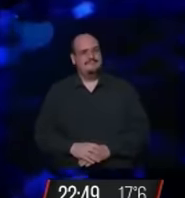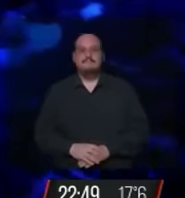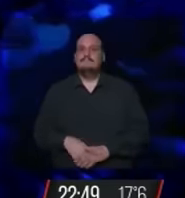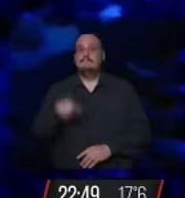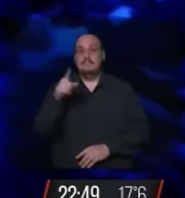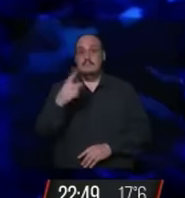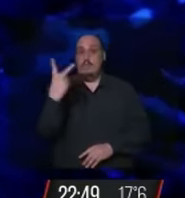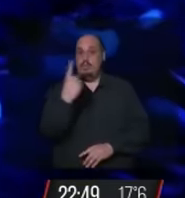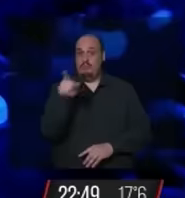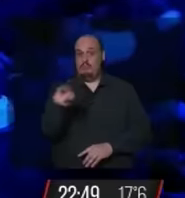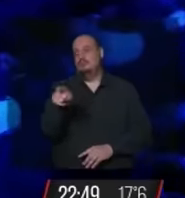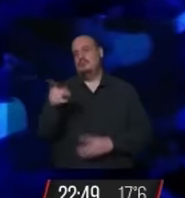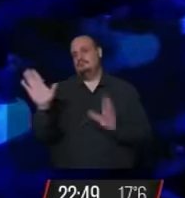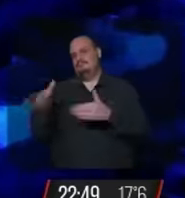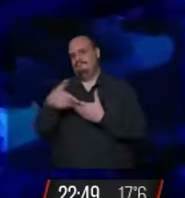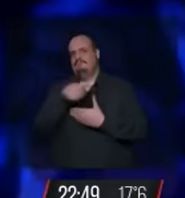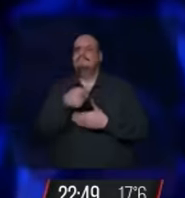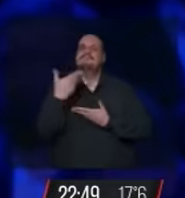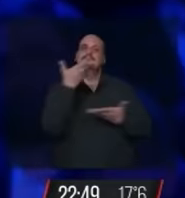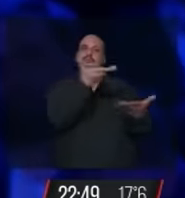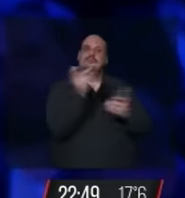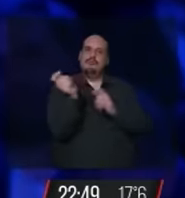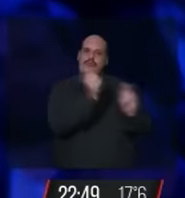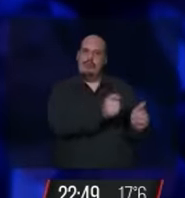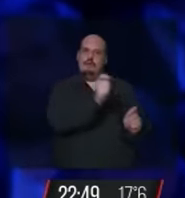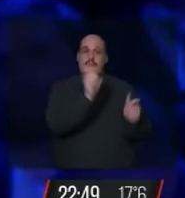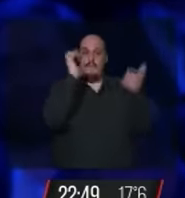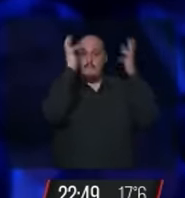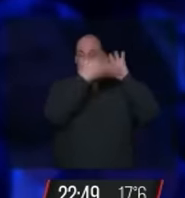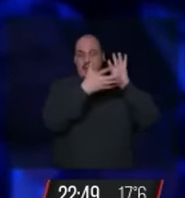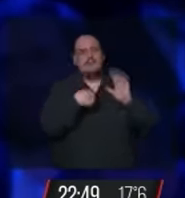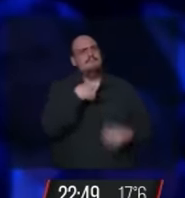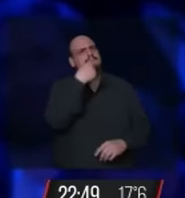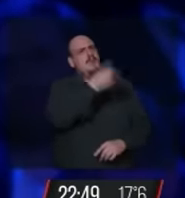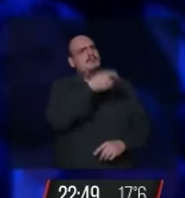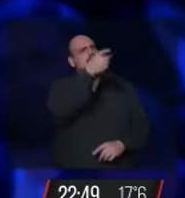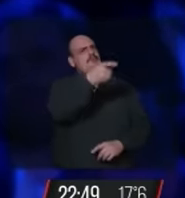Concluye ahora con su participación Javier Milei. Para ustedes la pregunta, Javier Milei,